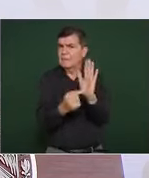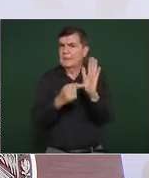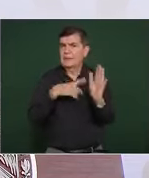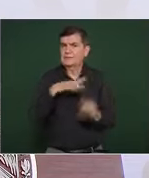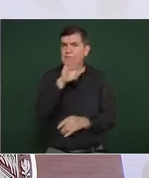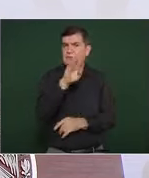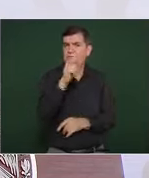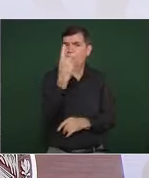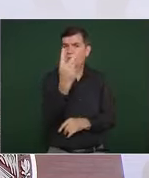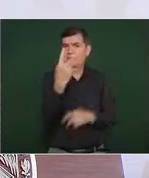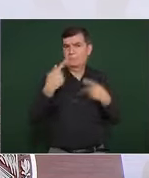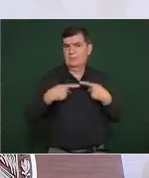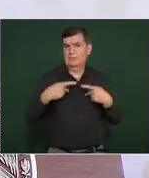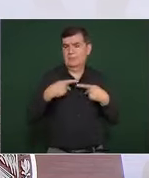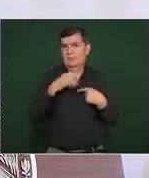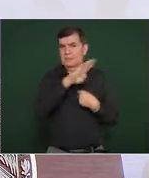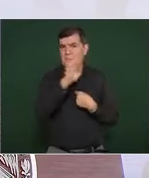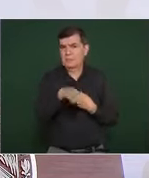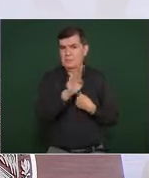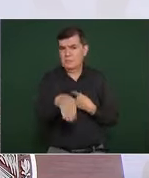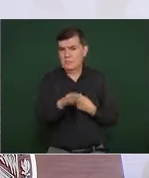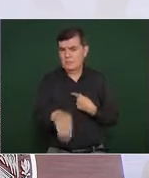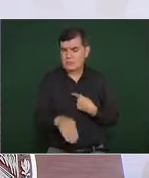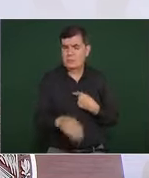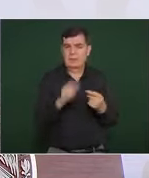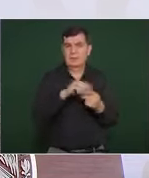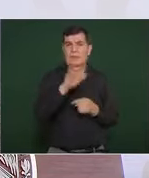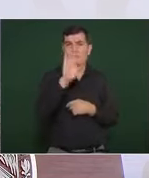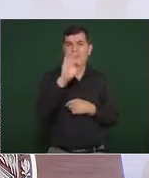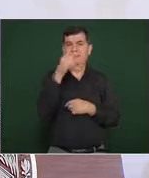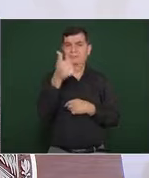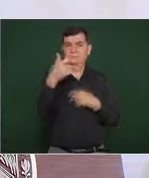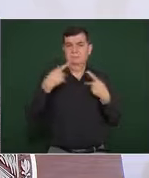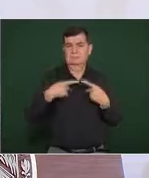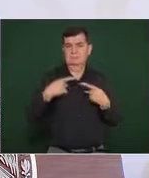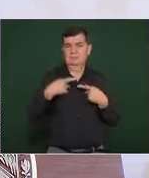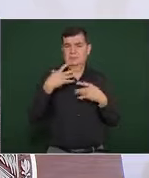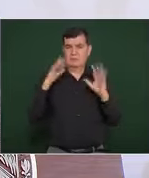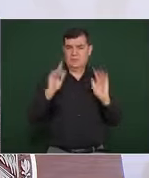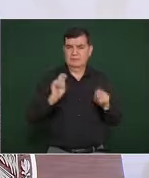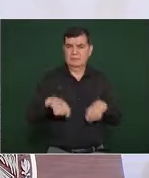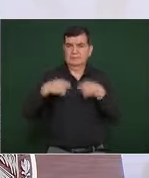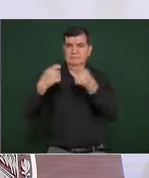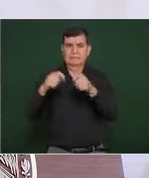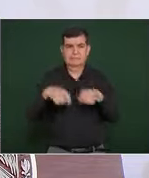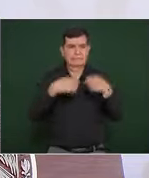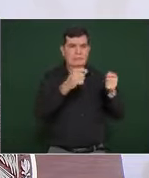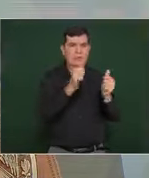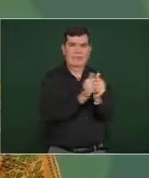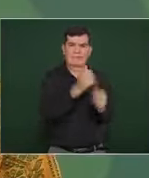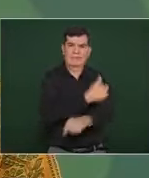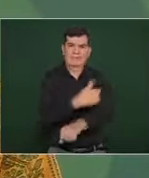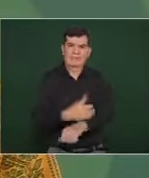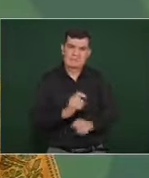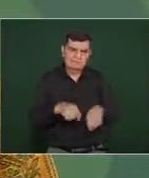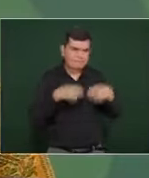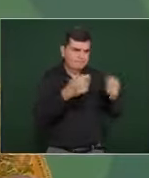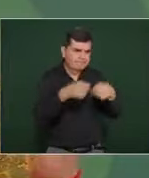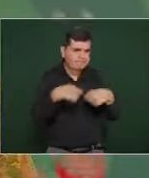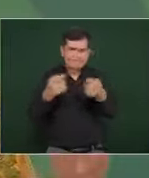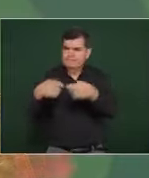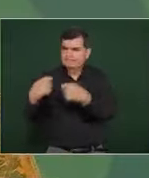de 52 personas fallecidas, de las cuales 46 personas fueron entregadas a sus familiares.